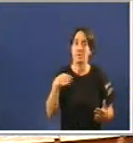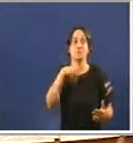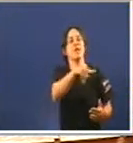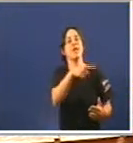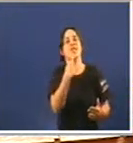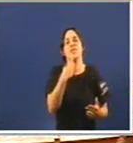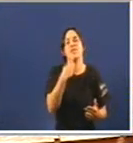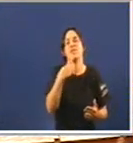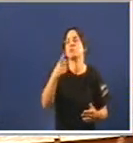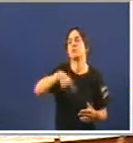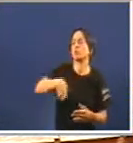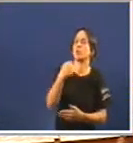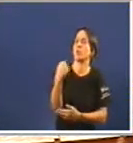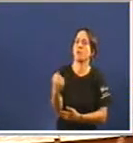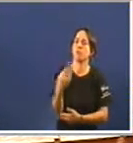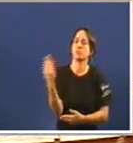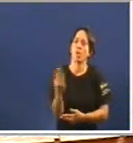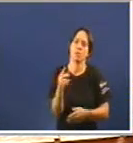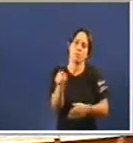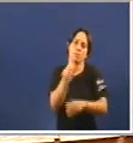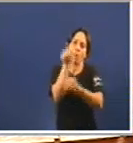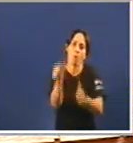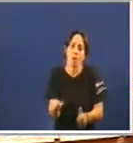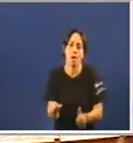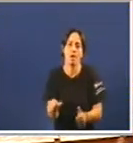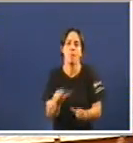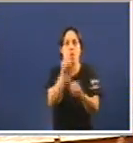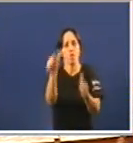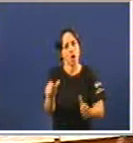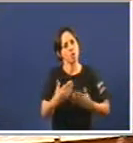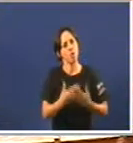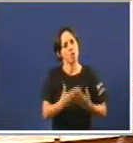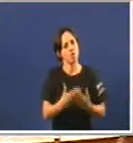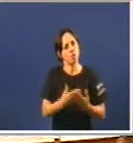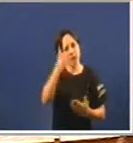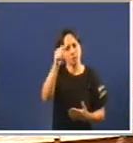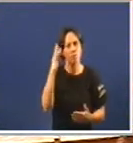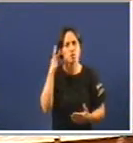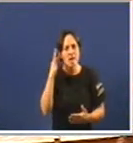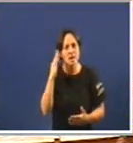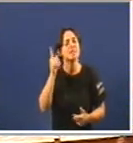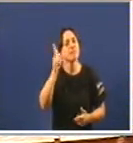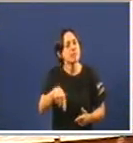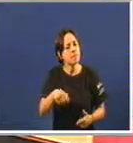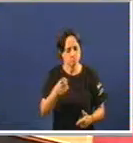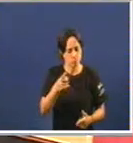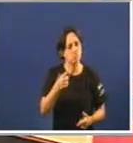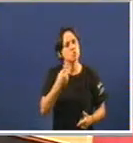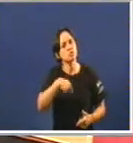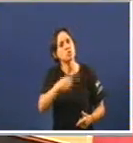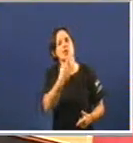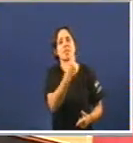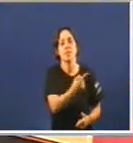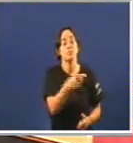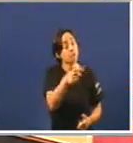de apoiar mellor ese modelo de voluntarios e voluntarias, tamén temos que dicirlle que hai que